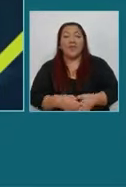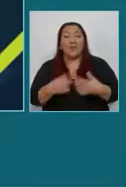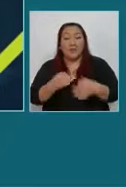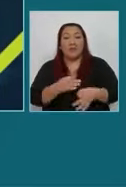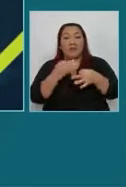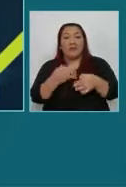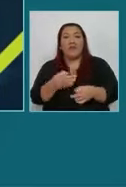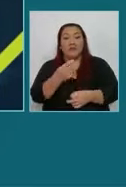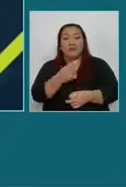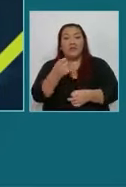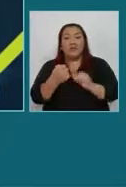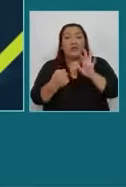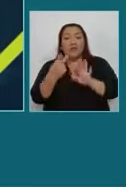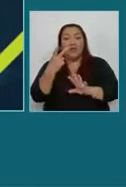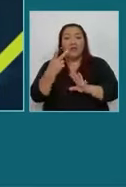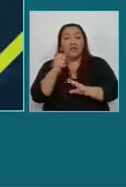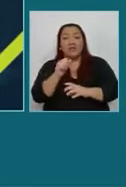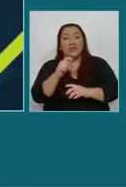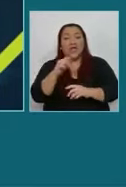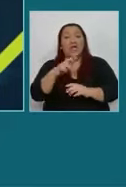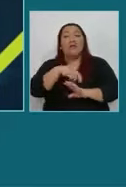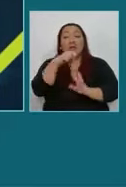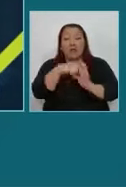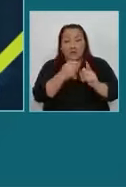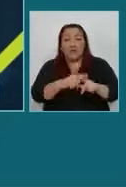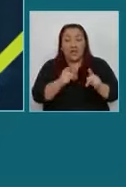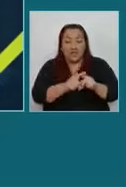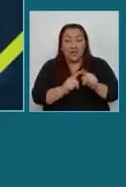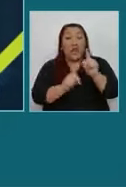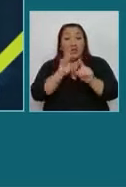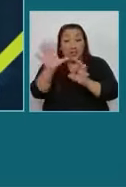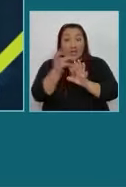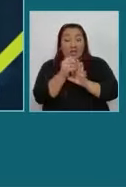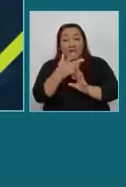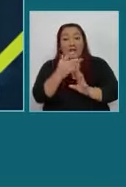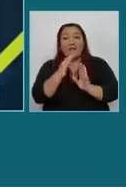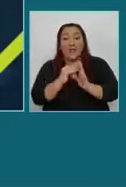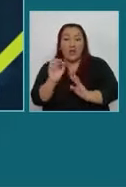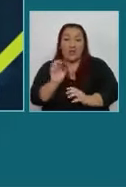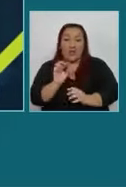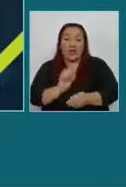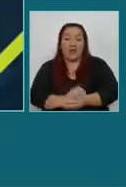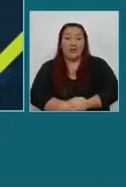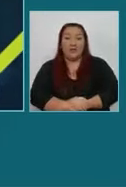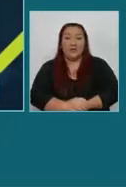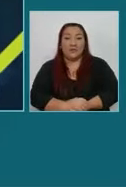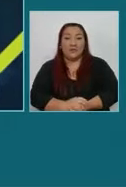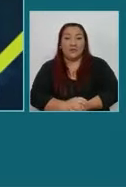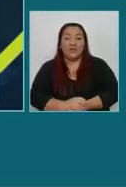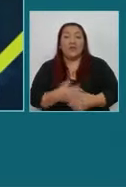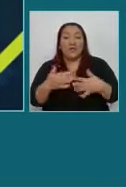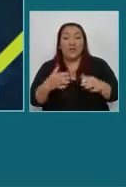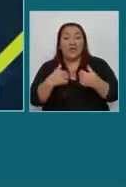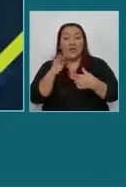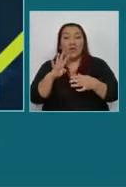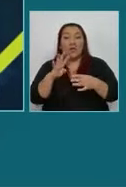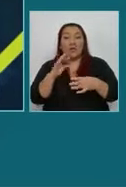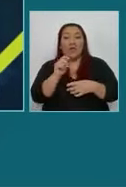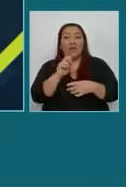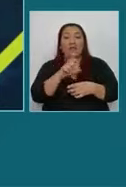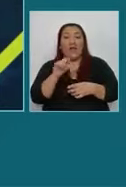más de 102 startups, han recibido 11 de estas casi 3 millones de dólares. Hemos tenido 4 talleres de formación